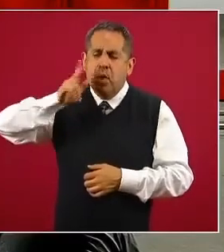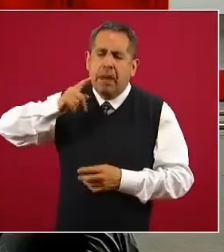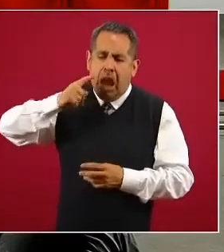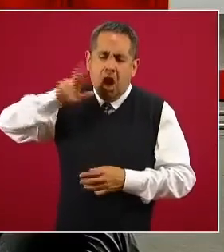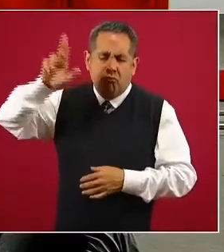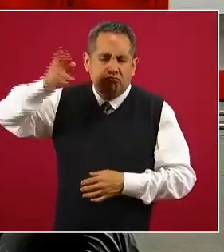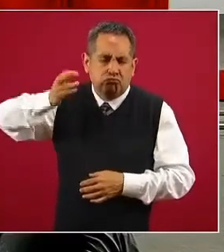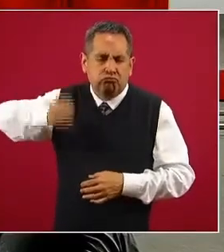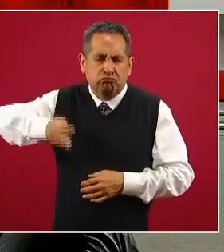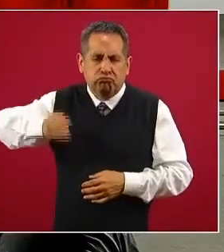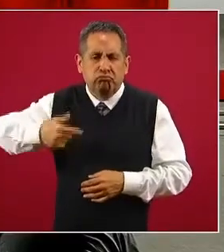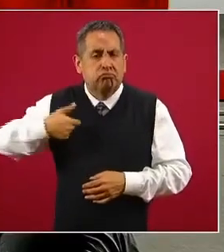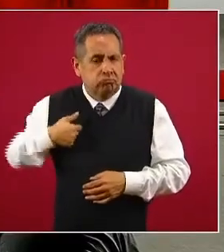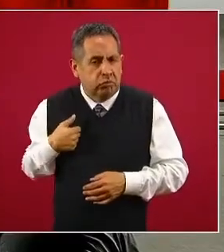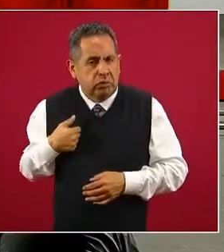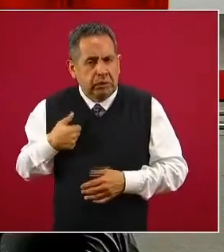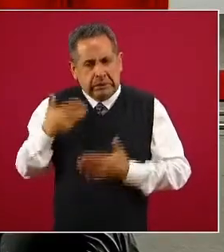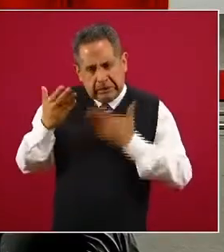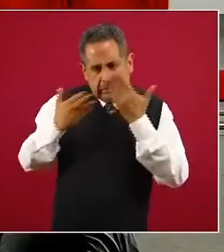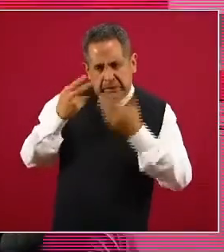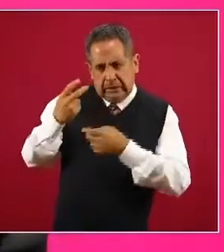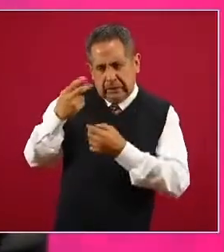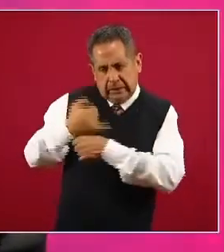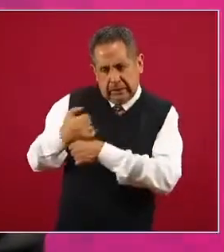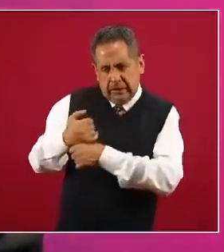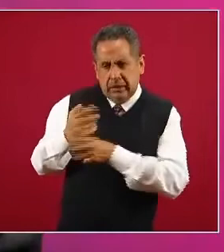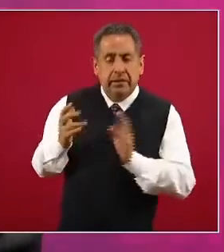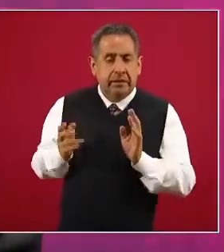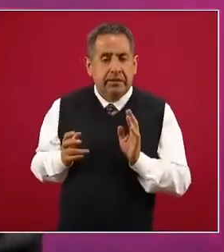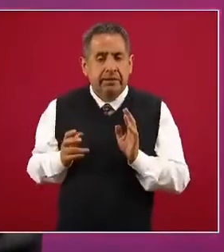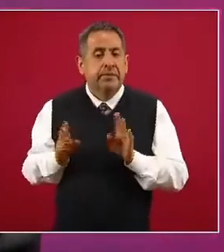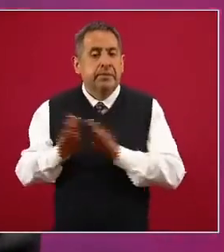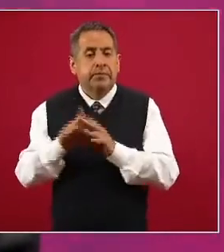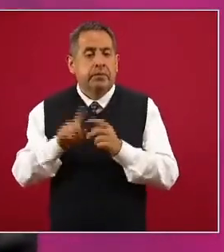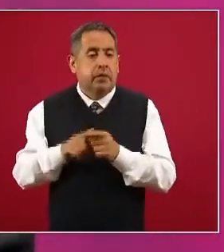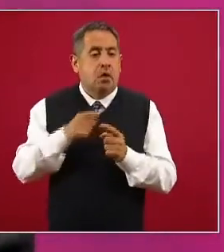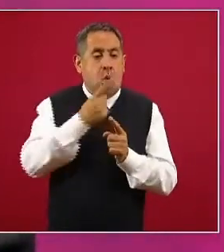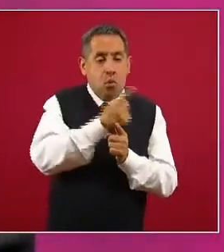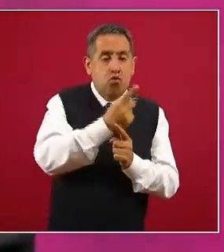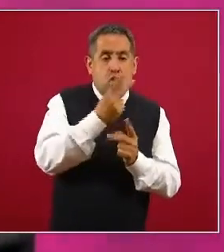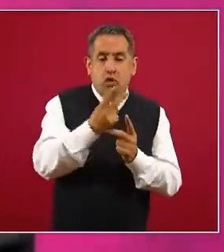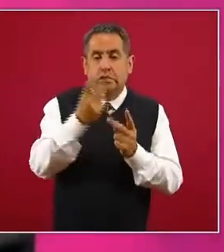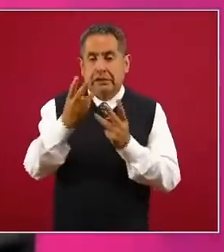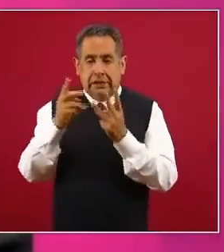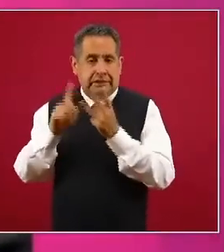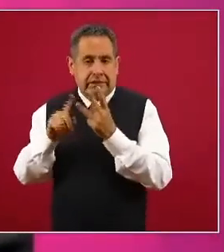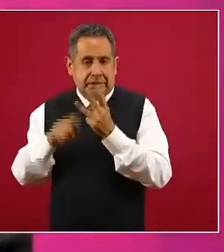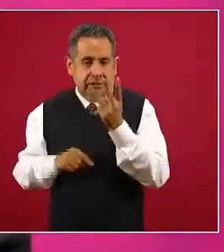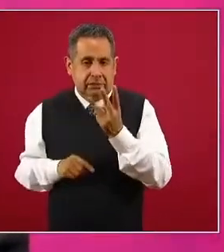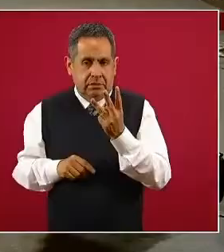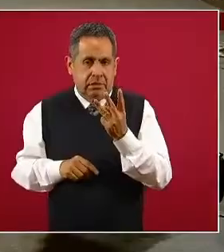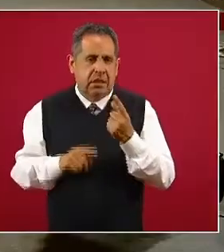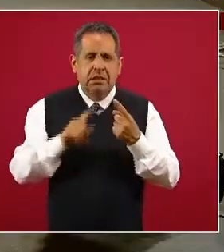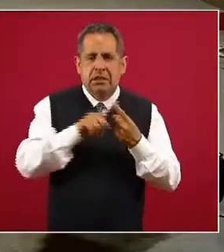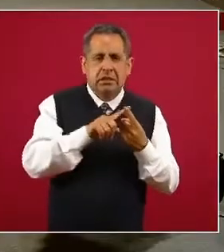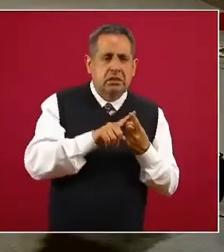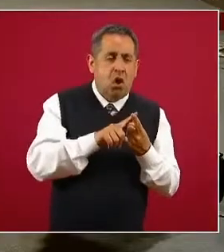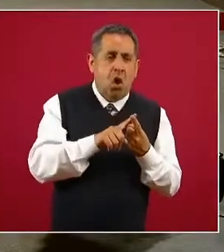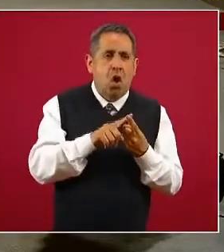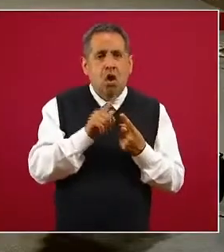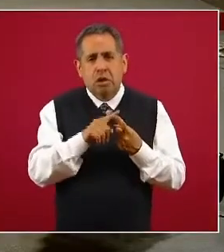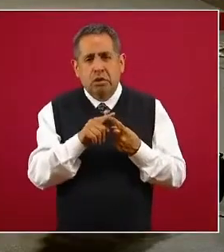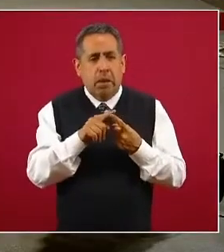que participen en los estudios. En general, estas fases 1, 2 y 3, la fase 1 no necesariamente es una